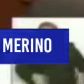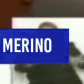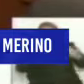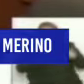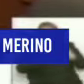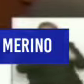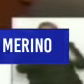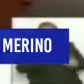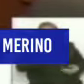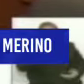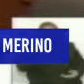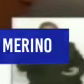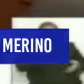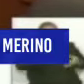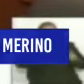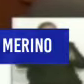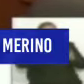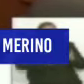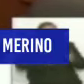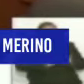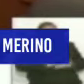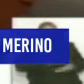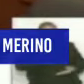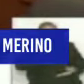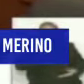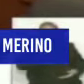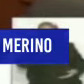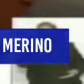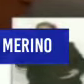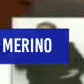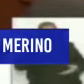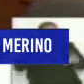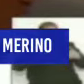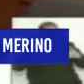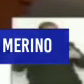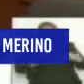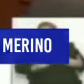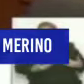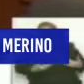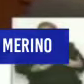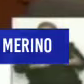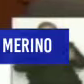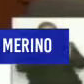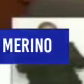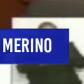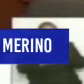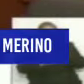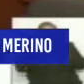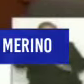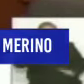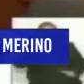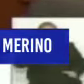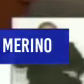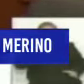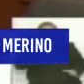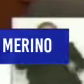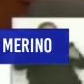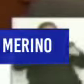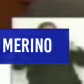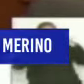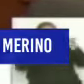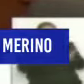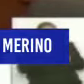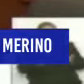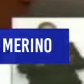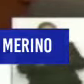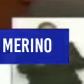tengo que repetir, no se puede presentar una moción alegremente sin